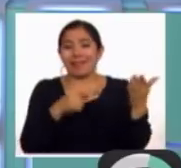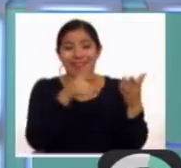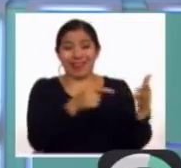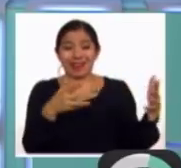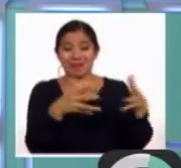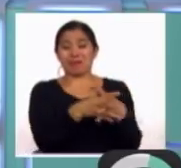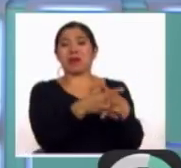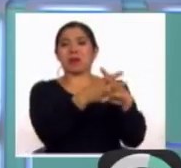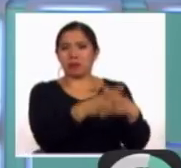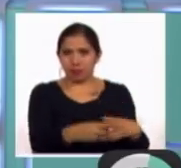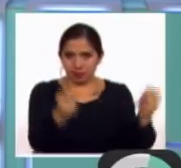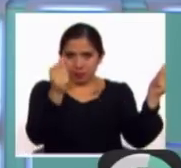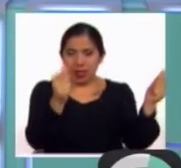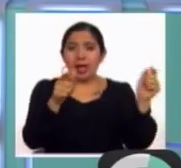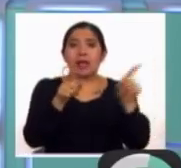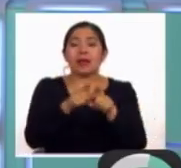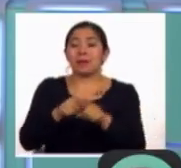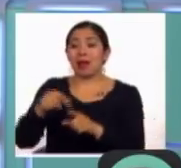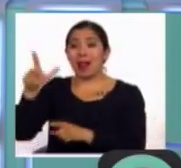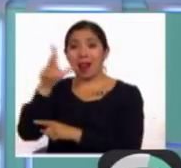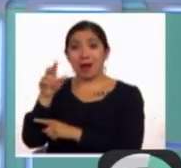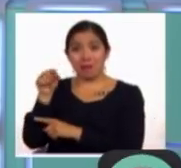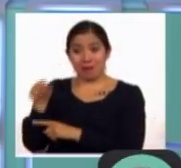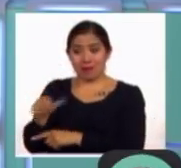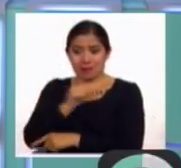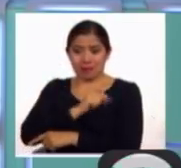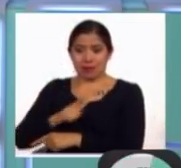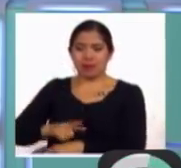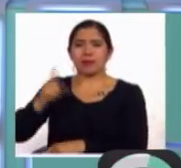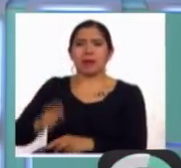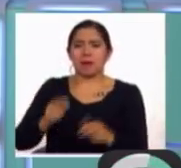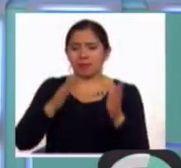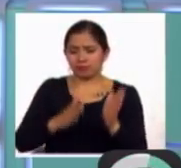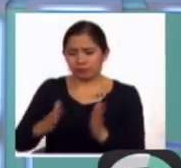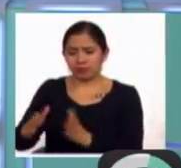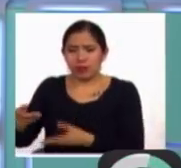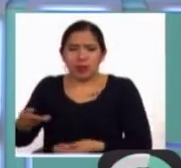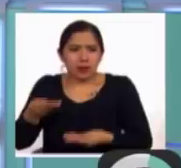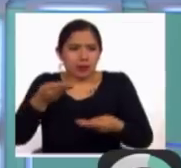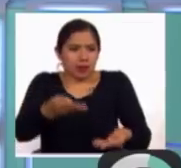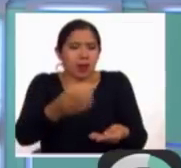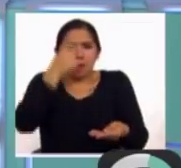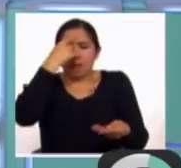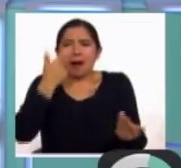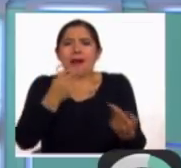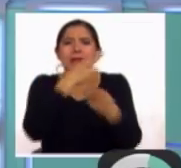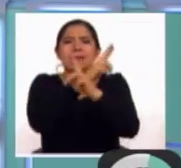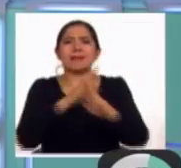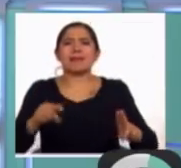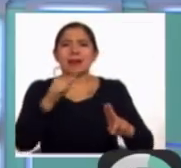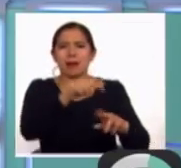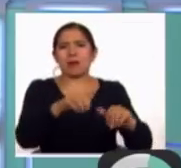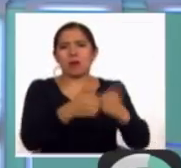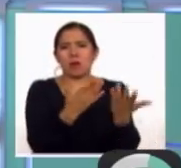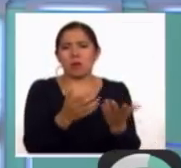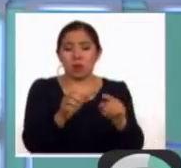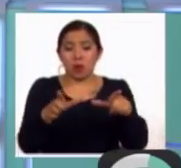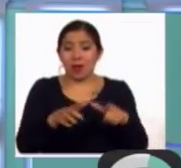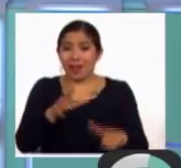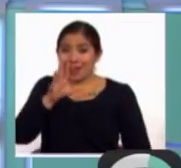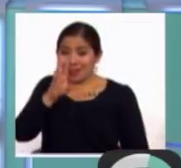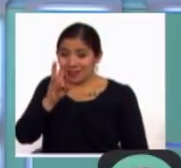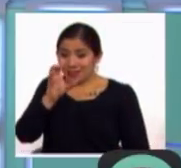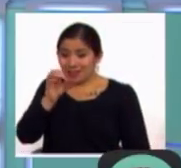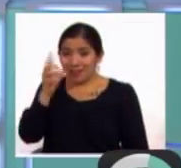otro, por el municipio paceño, se presente un plan de cierre del relleno sanitario de Alpacoma. En 60 días se tiene que